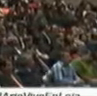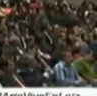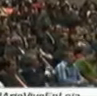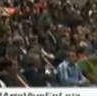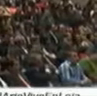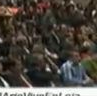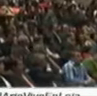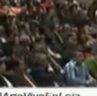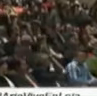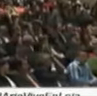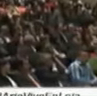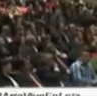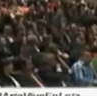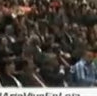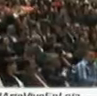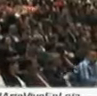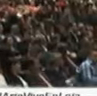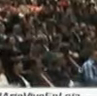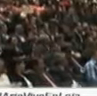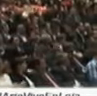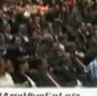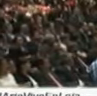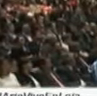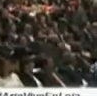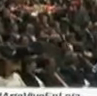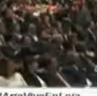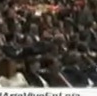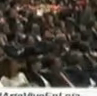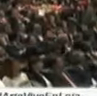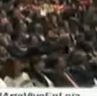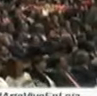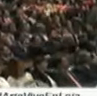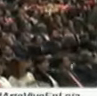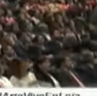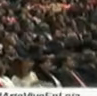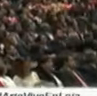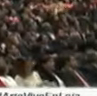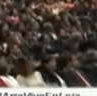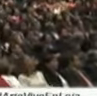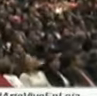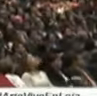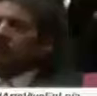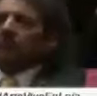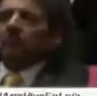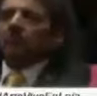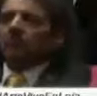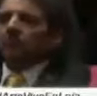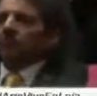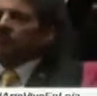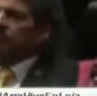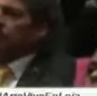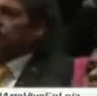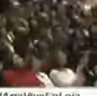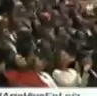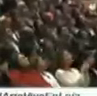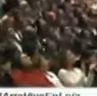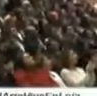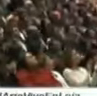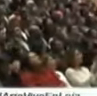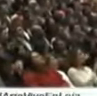de artes vivas está lleno en vivos colores. Los escenarios se abrieron con coreógrafos de